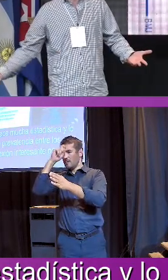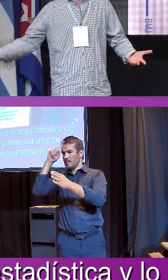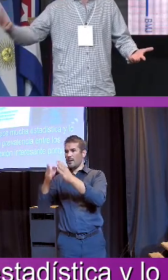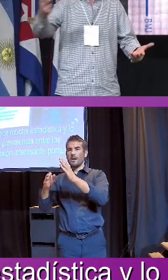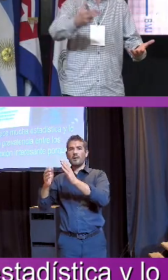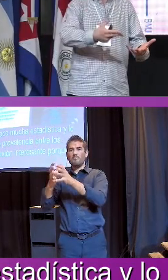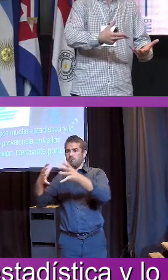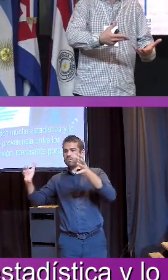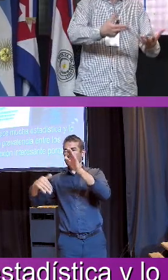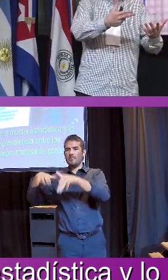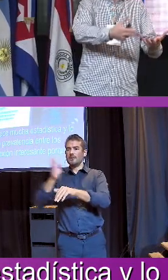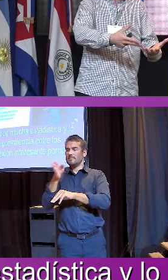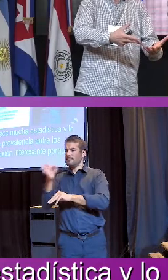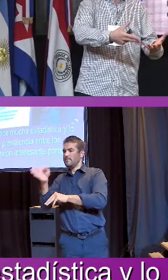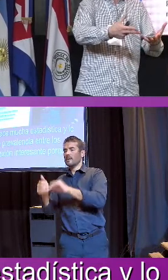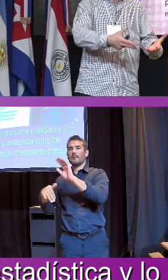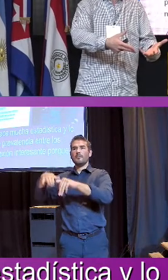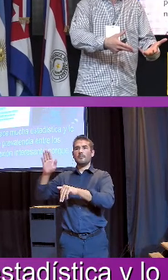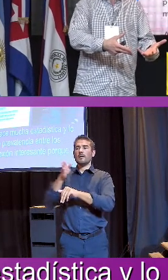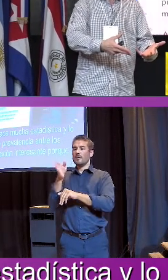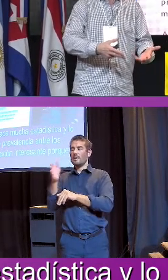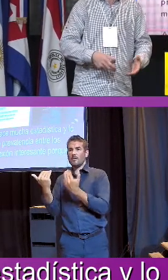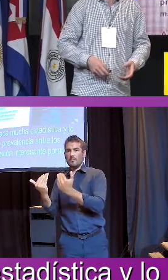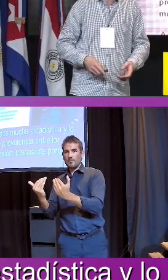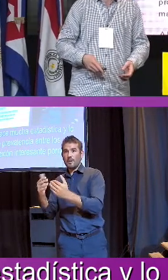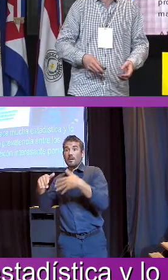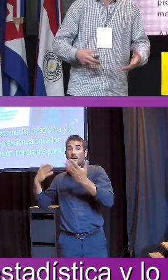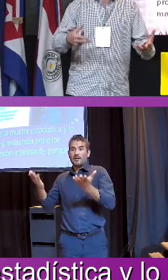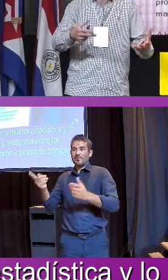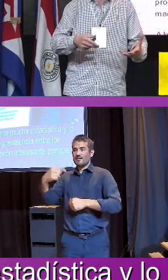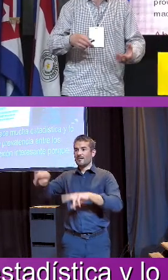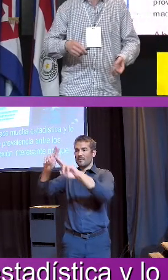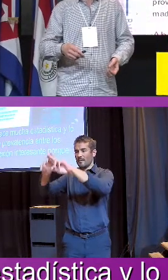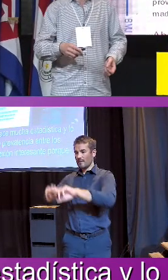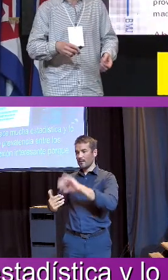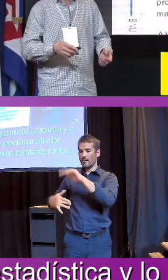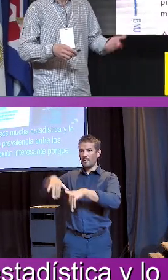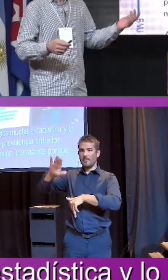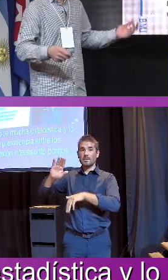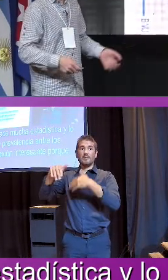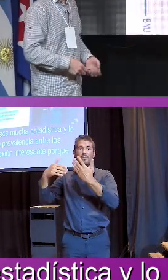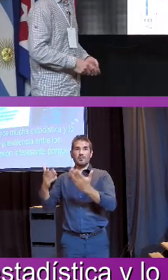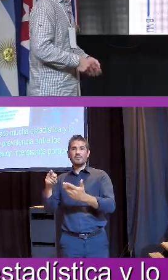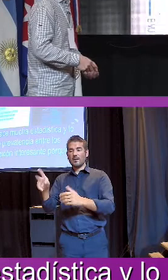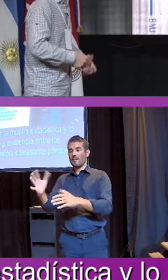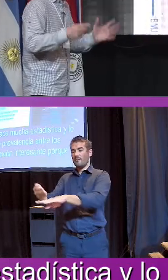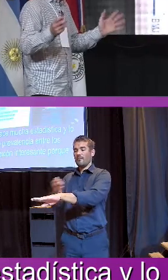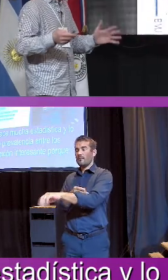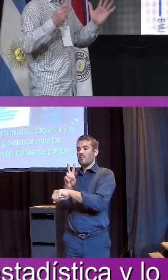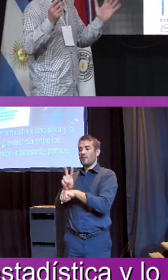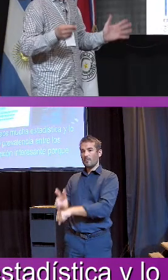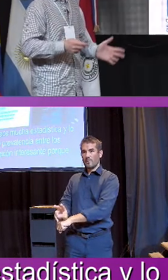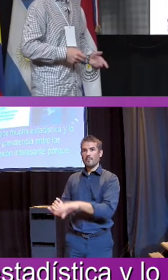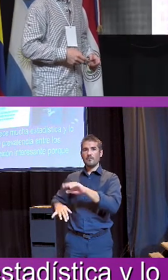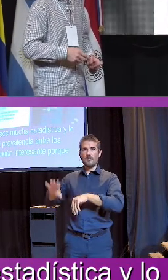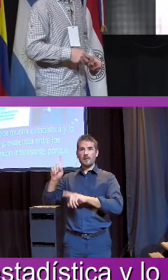o directamente la gente migra hacia esos estados donde hay más oferta de servicios. Entonces ahí aumenta la prevalencia. En fin, algunas cosas como para abrir